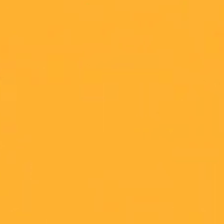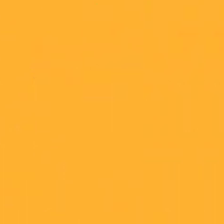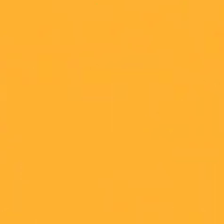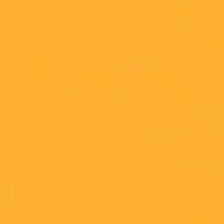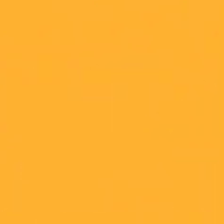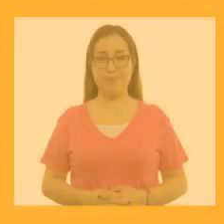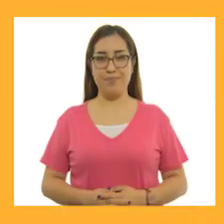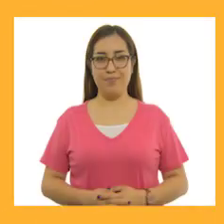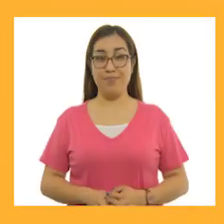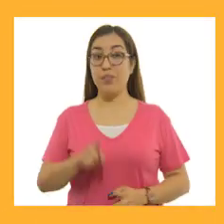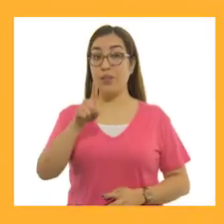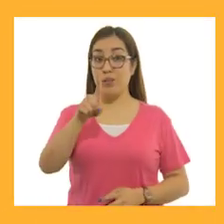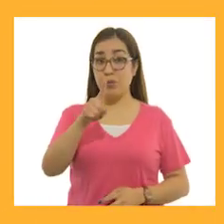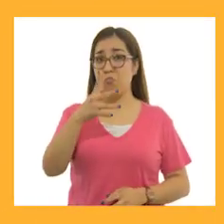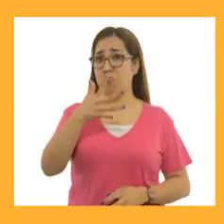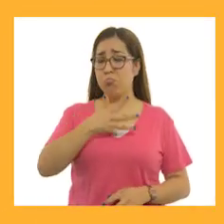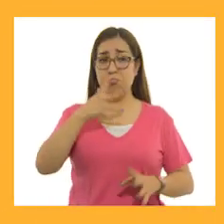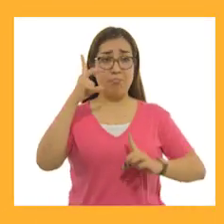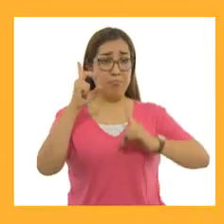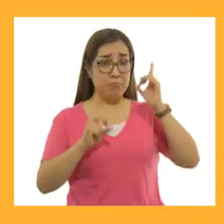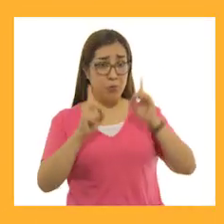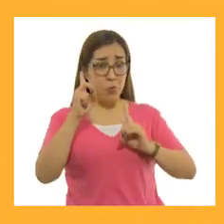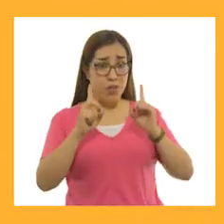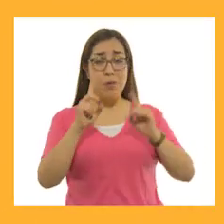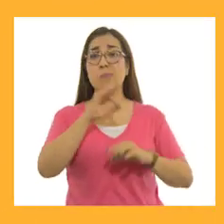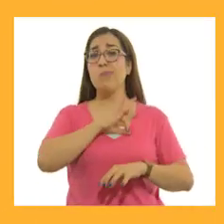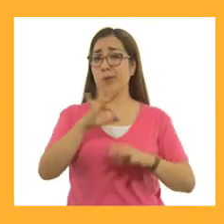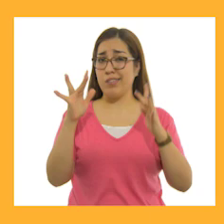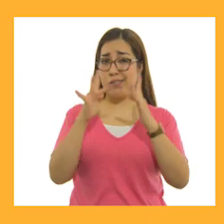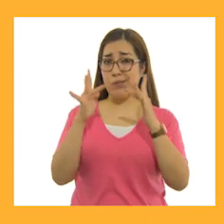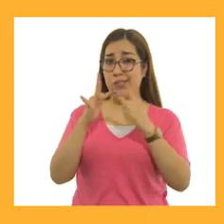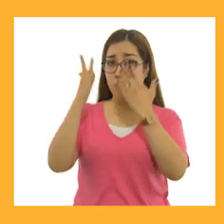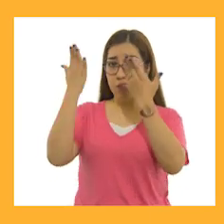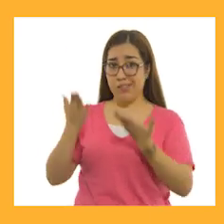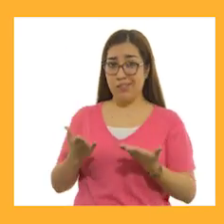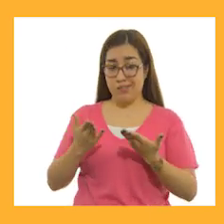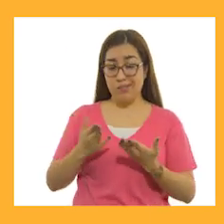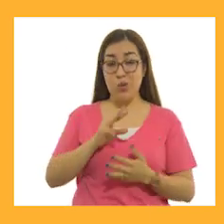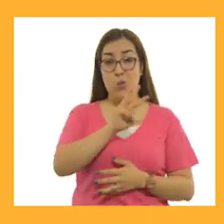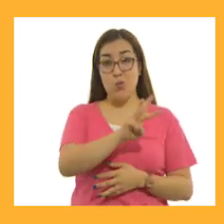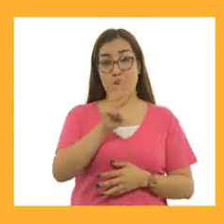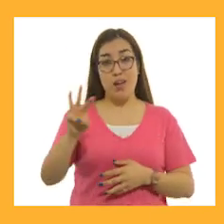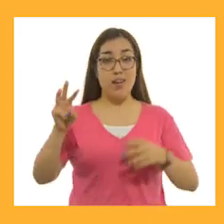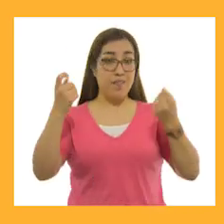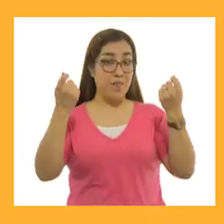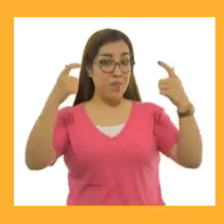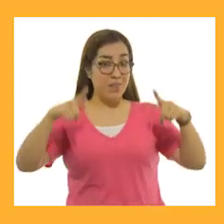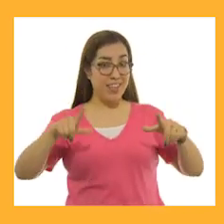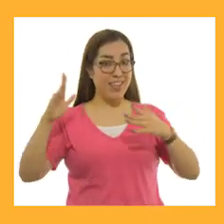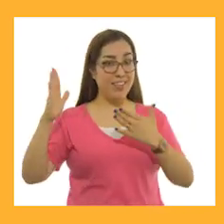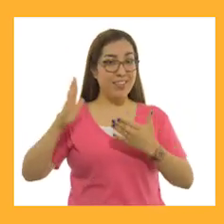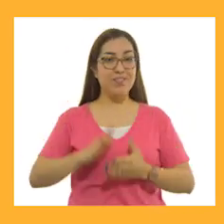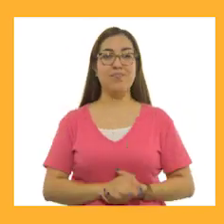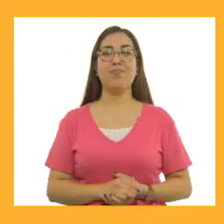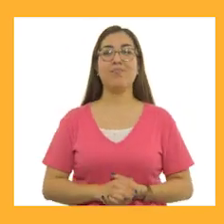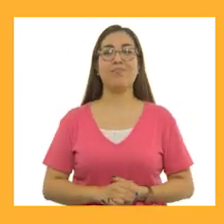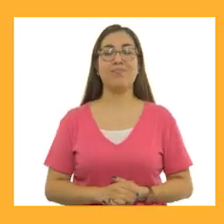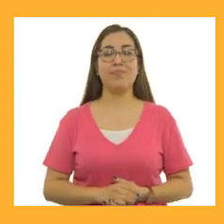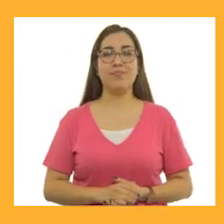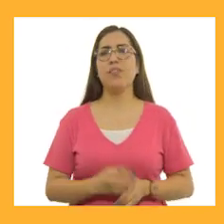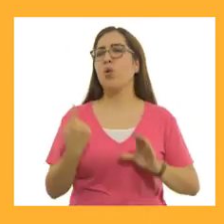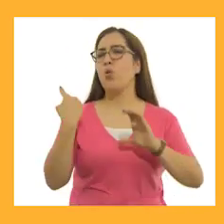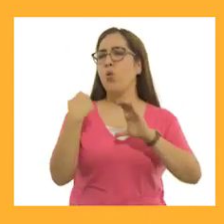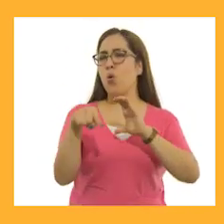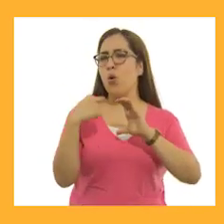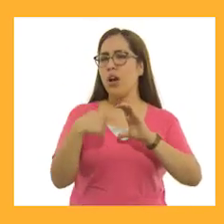si tienes alguna duda contáctanos página web sep punto gob.mx correo